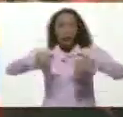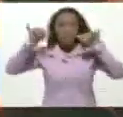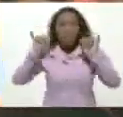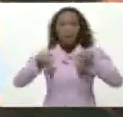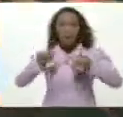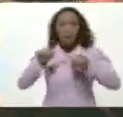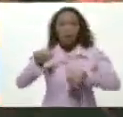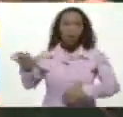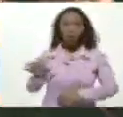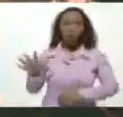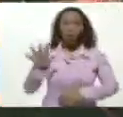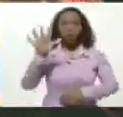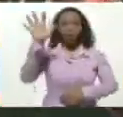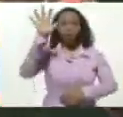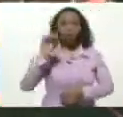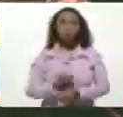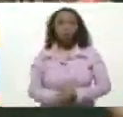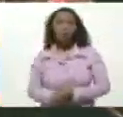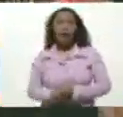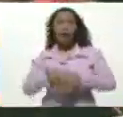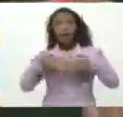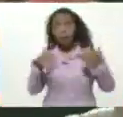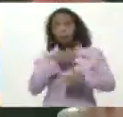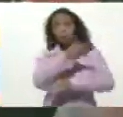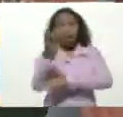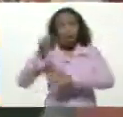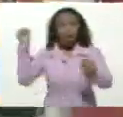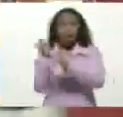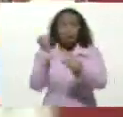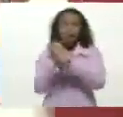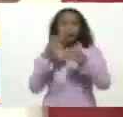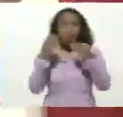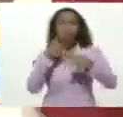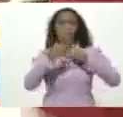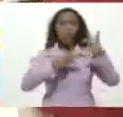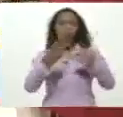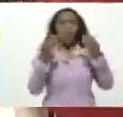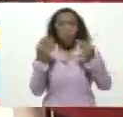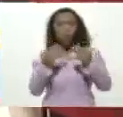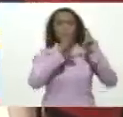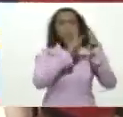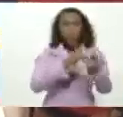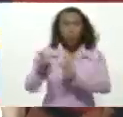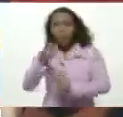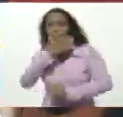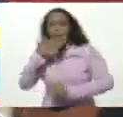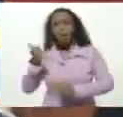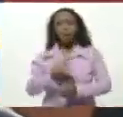en el Guarayra Repano. Así que a trabajar mucho, a producir mucho, a organizarse mejor.